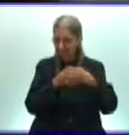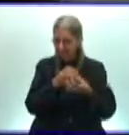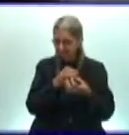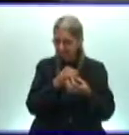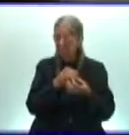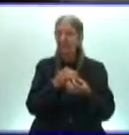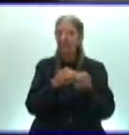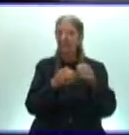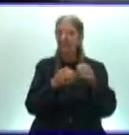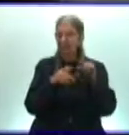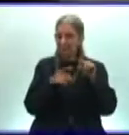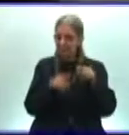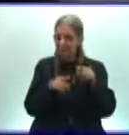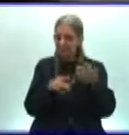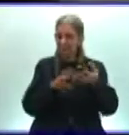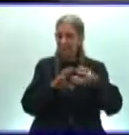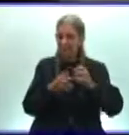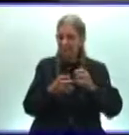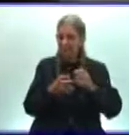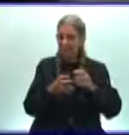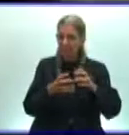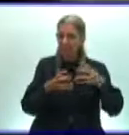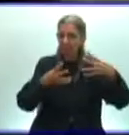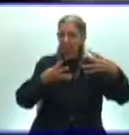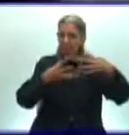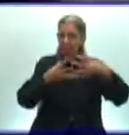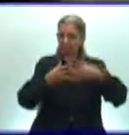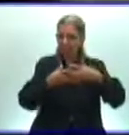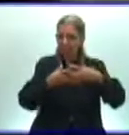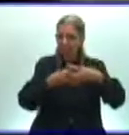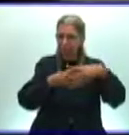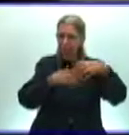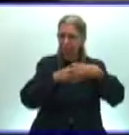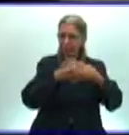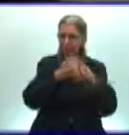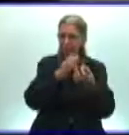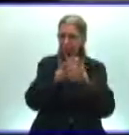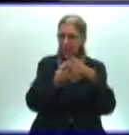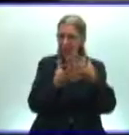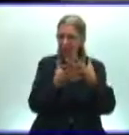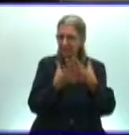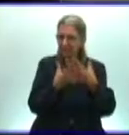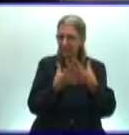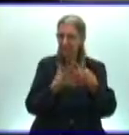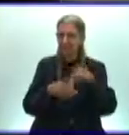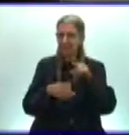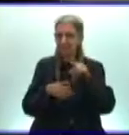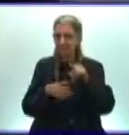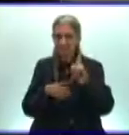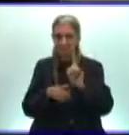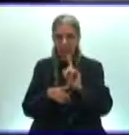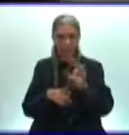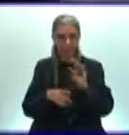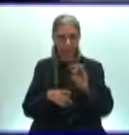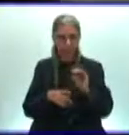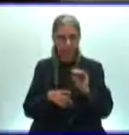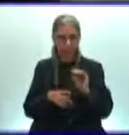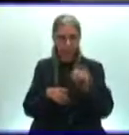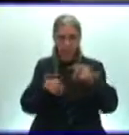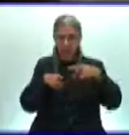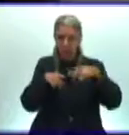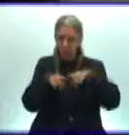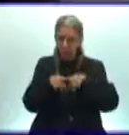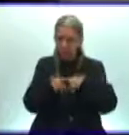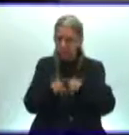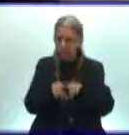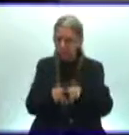las moléculas que forman las redes cristalinas moleculares. Sin embargo, no hemos mencionado las uniones que ya